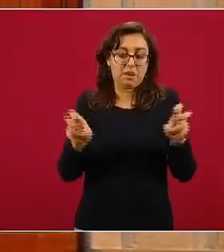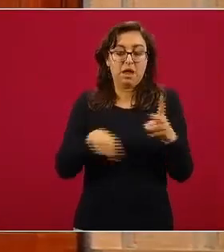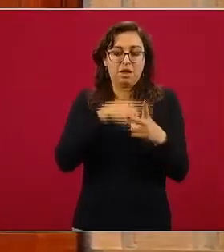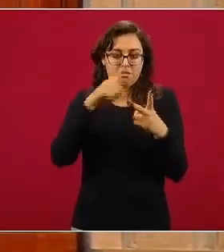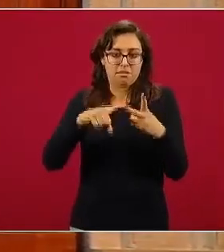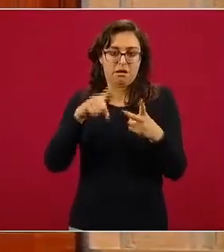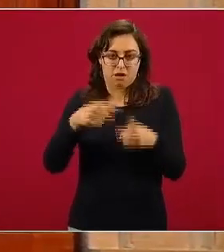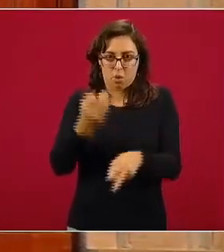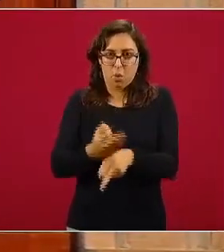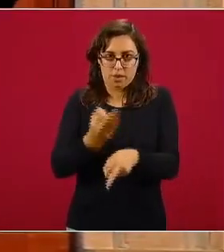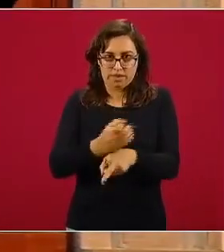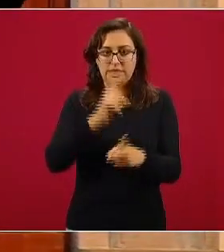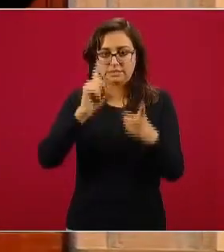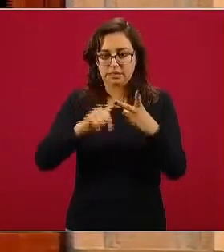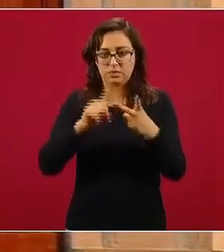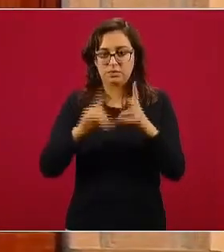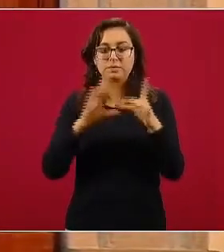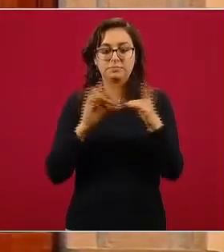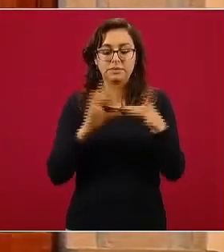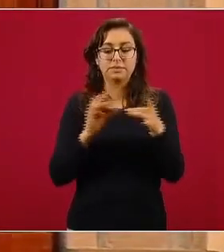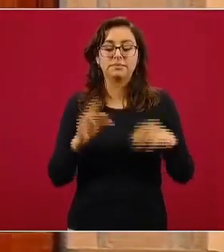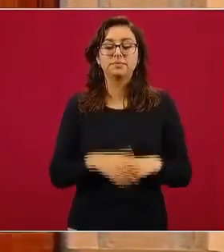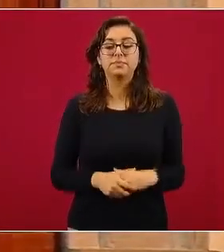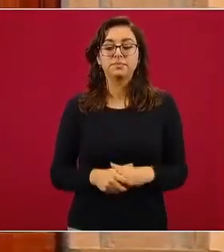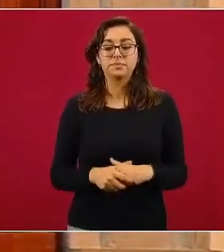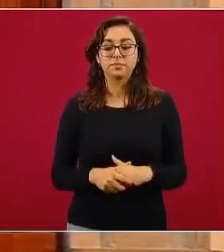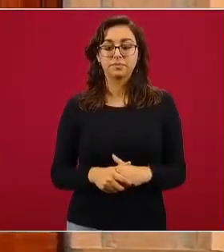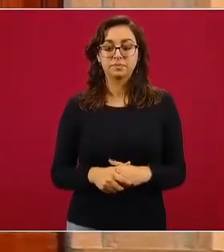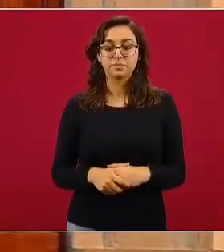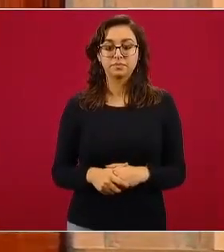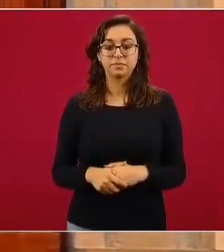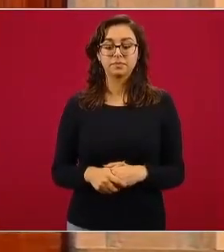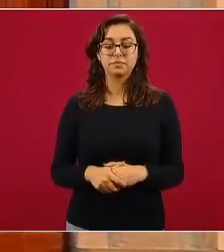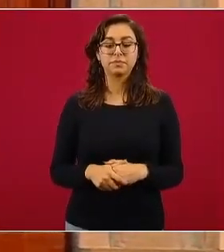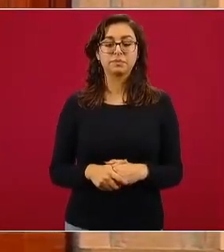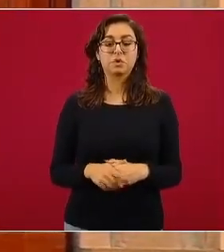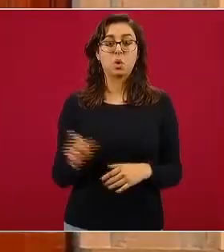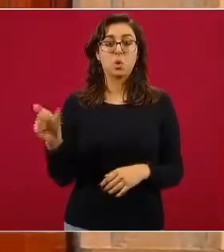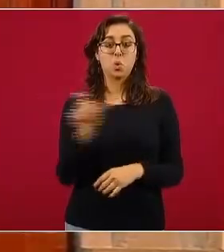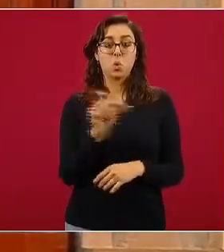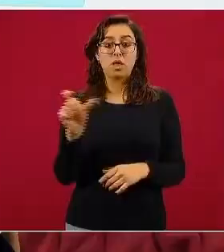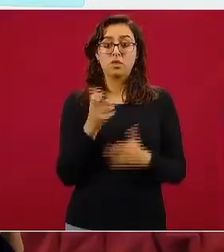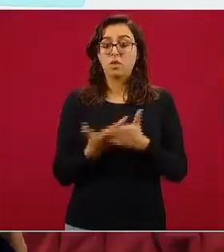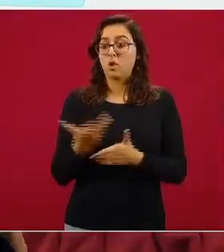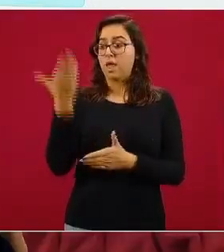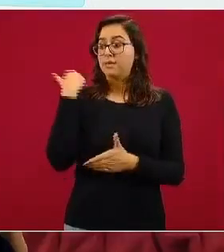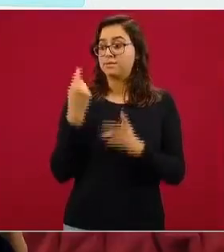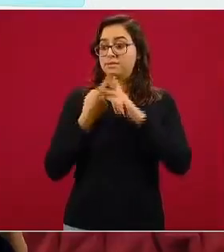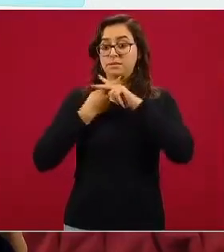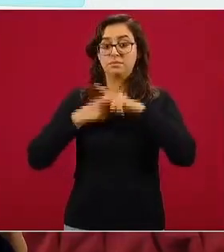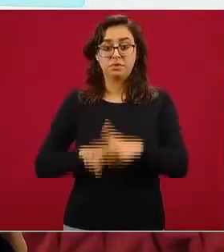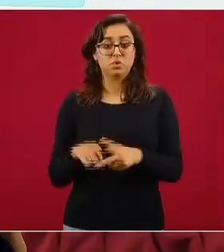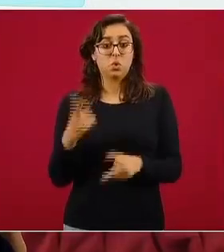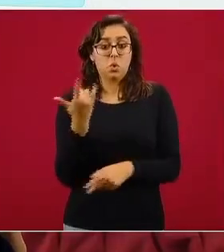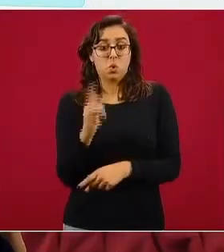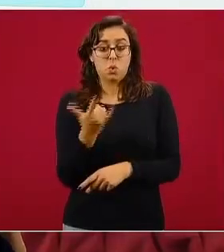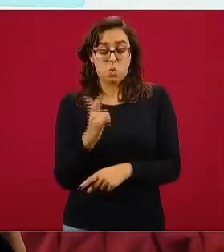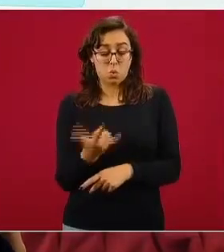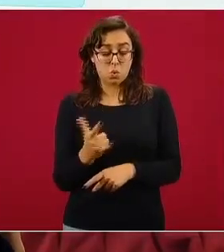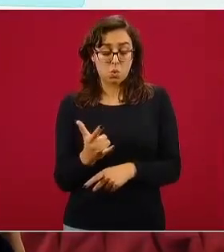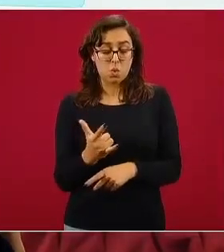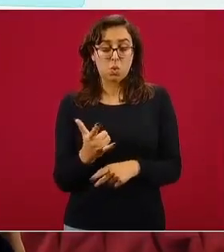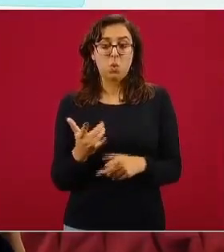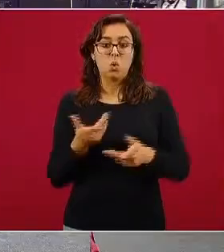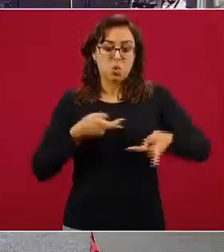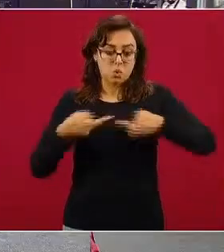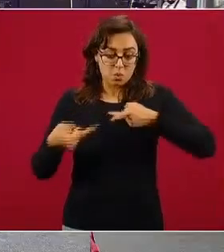estrategia que comentamos y que realmente lanzamos prácticamente desde inicios de julio es la estrategia que